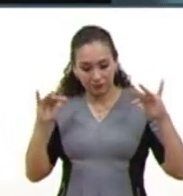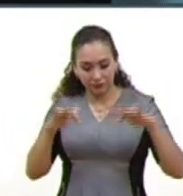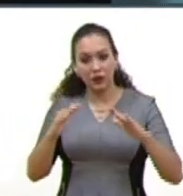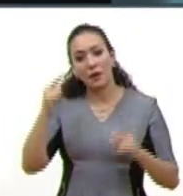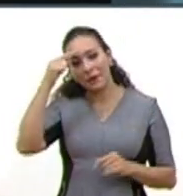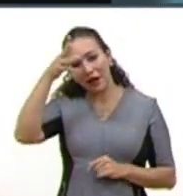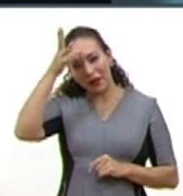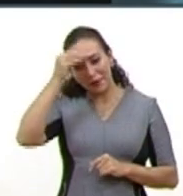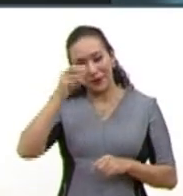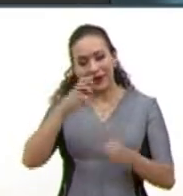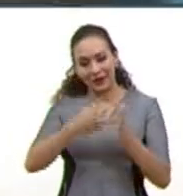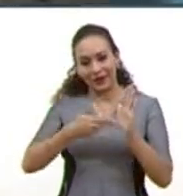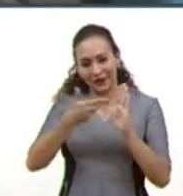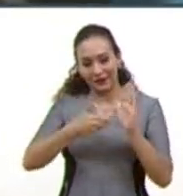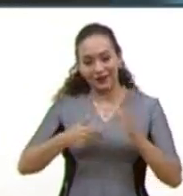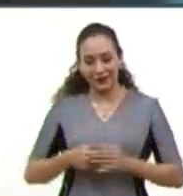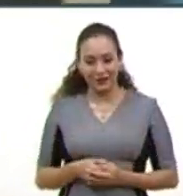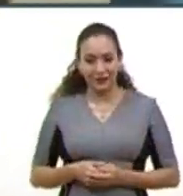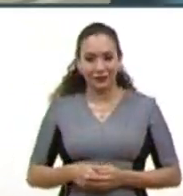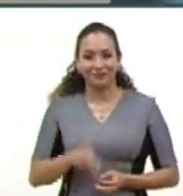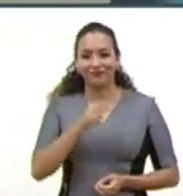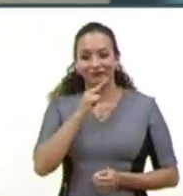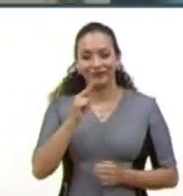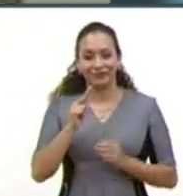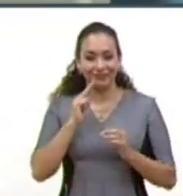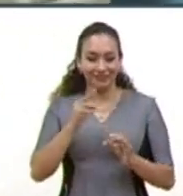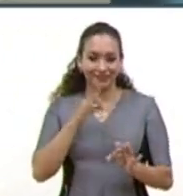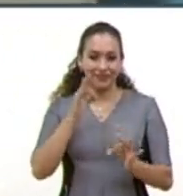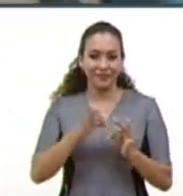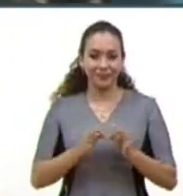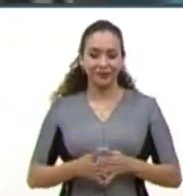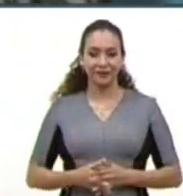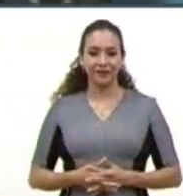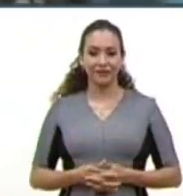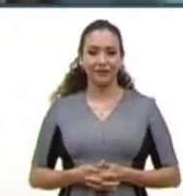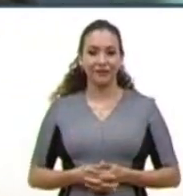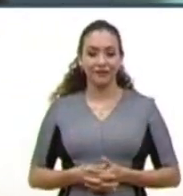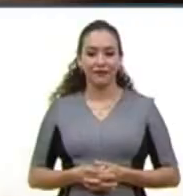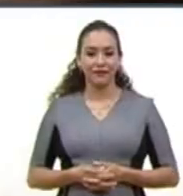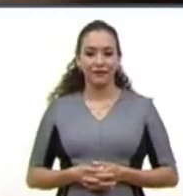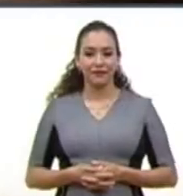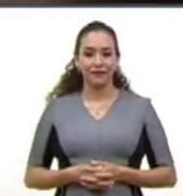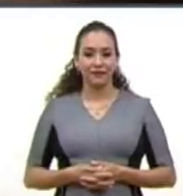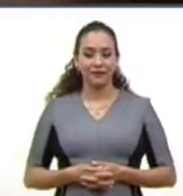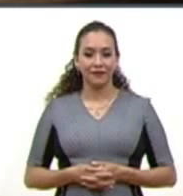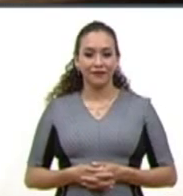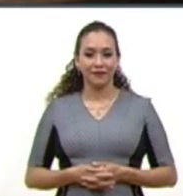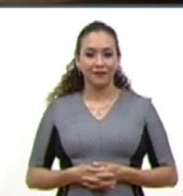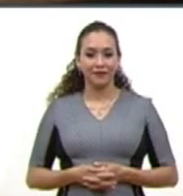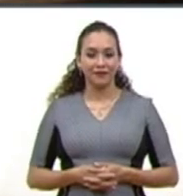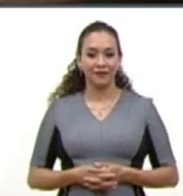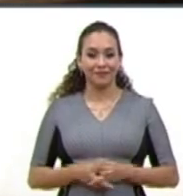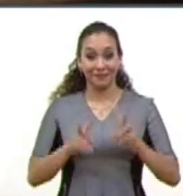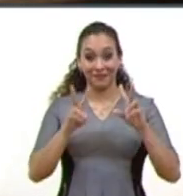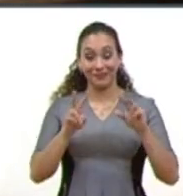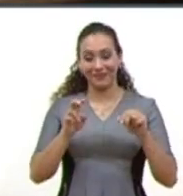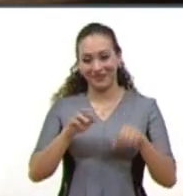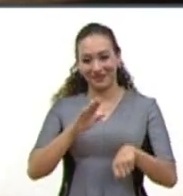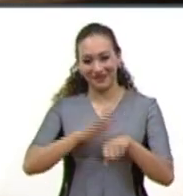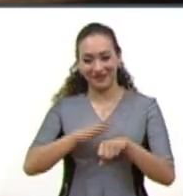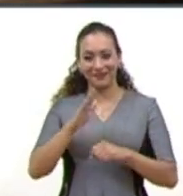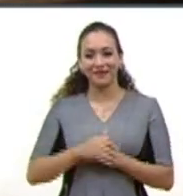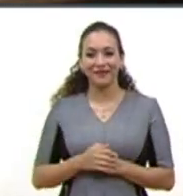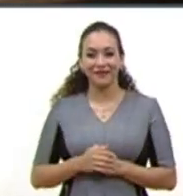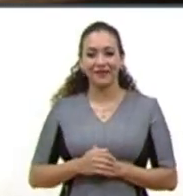estos ejercicios. Para el canal del Poder Judicial de la Federación, Jesús Daza. Y en más noticias, el Colegio